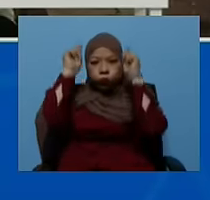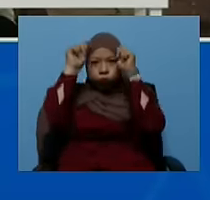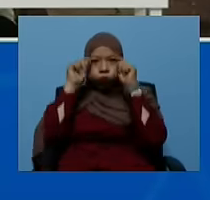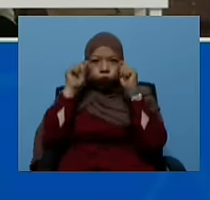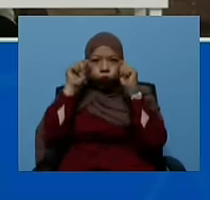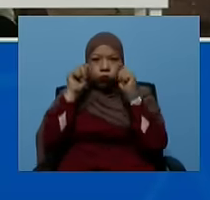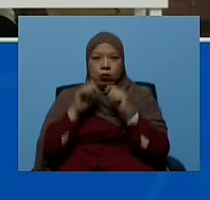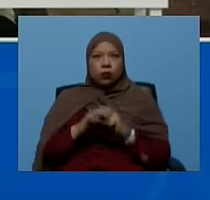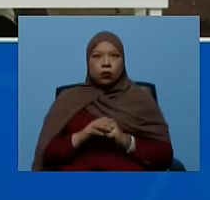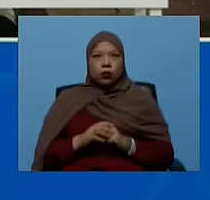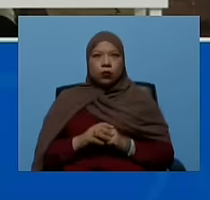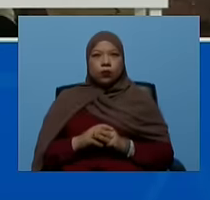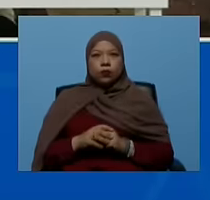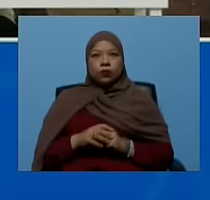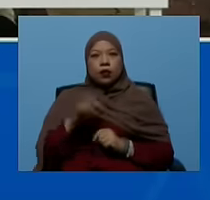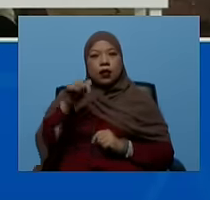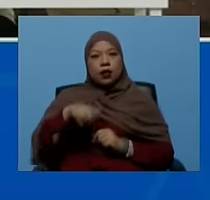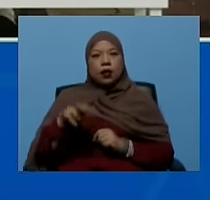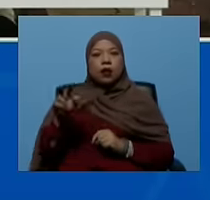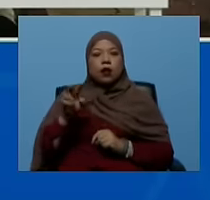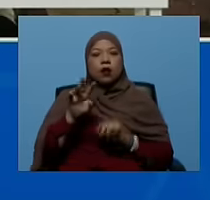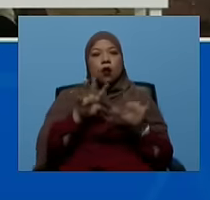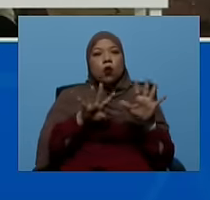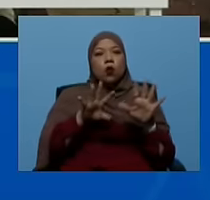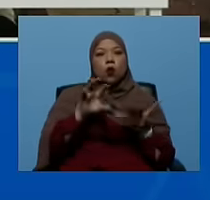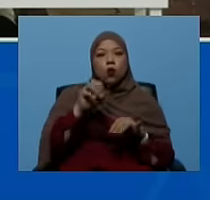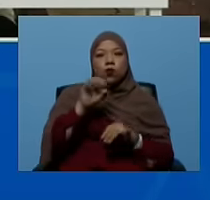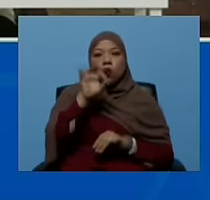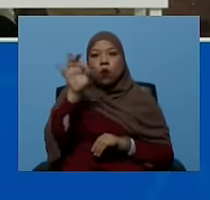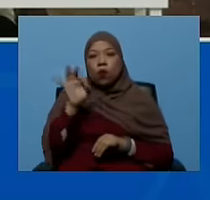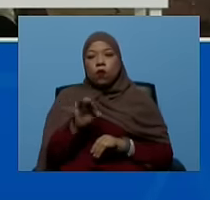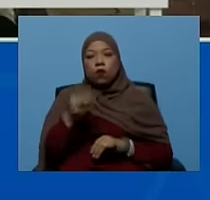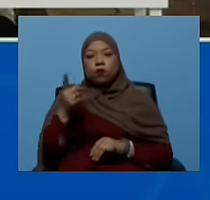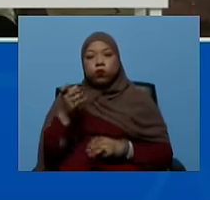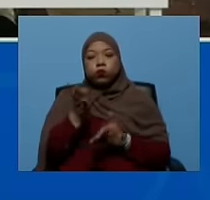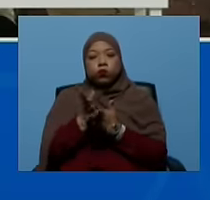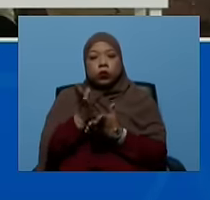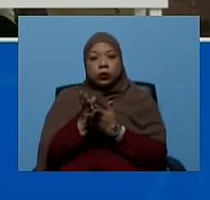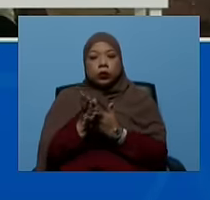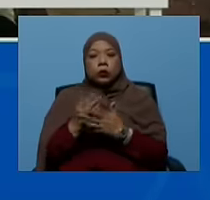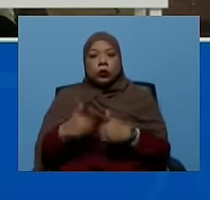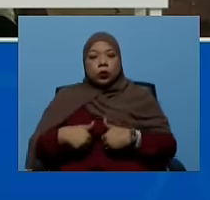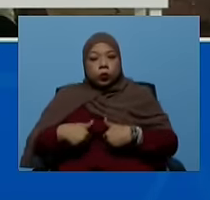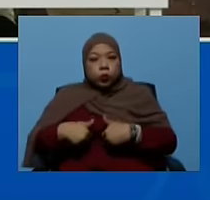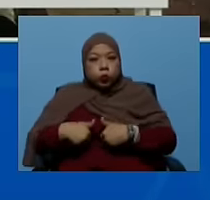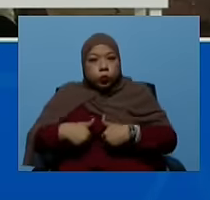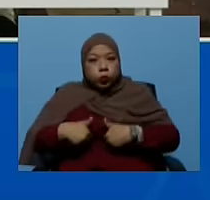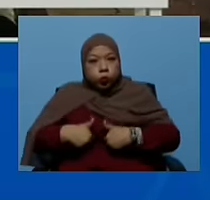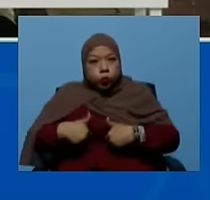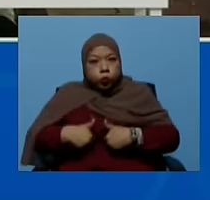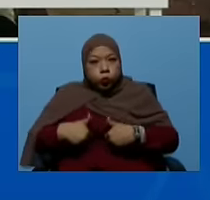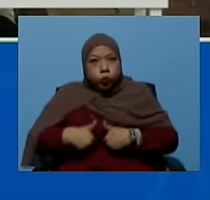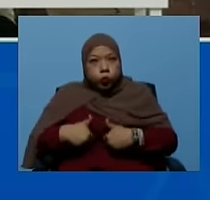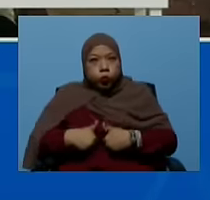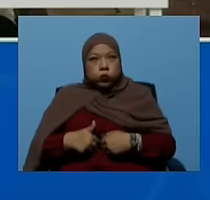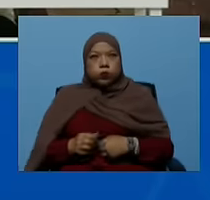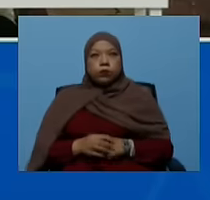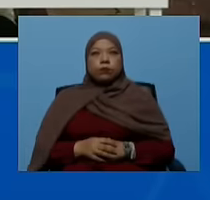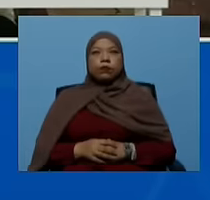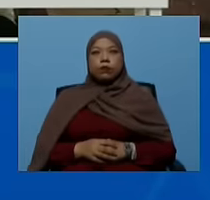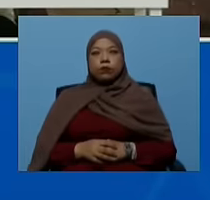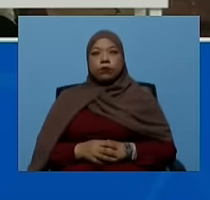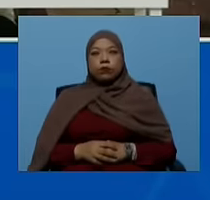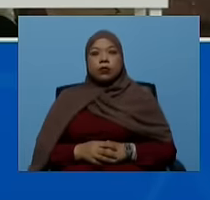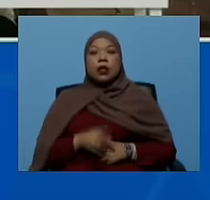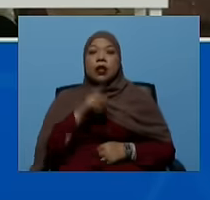elos estamos al 90 Así que amerita mucho trabajo esero aquí le metemos un poquito de